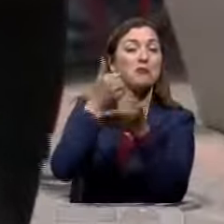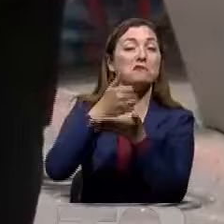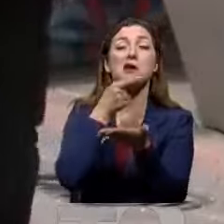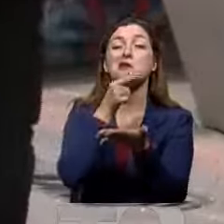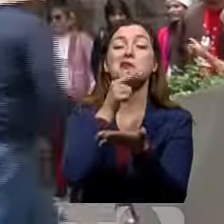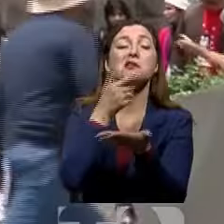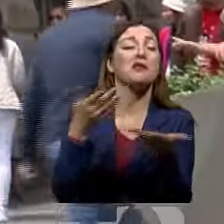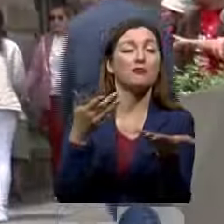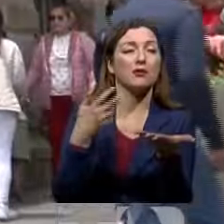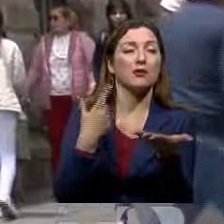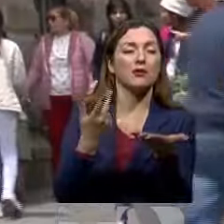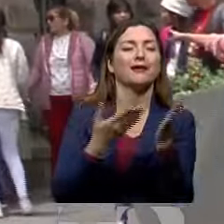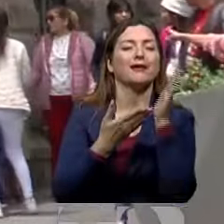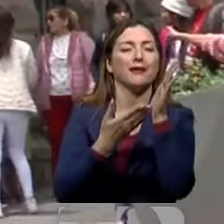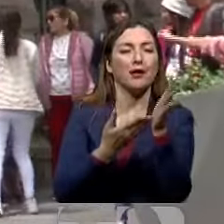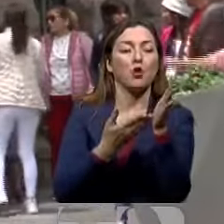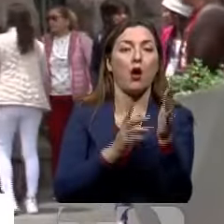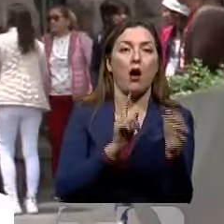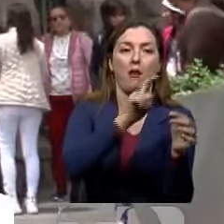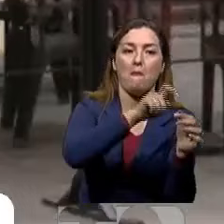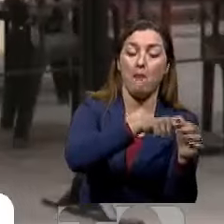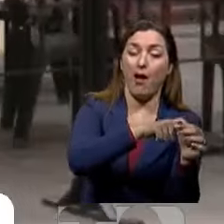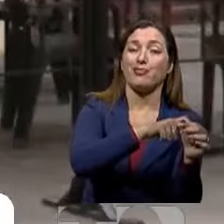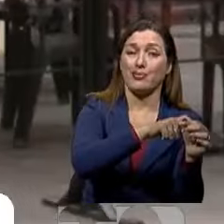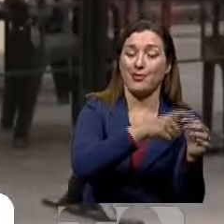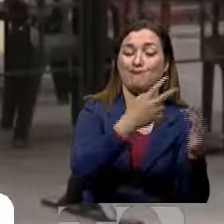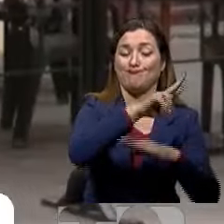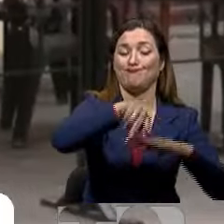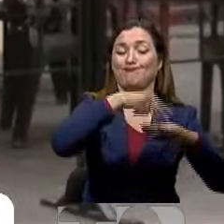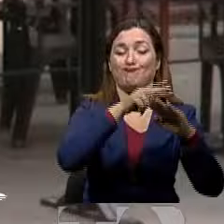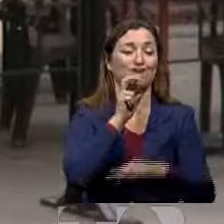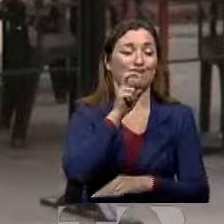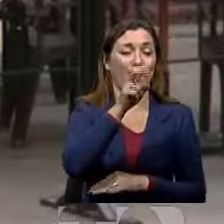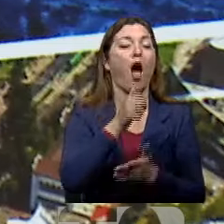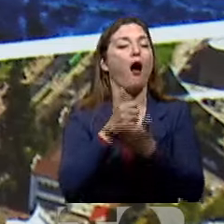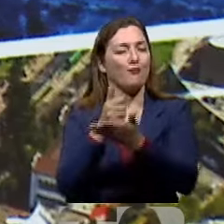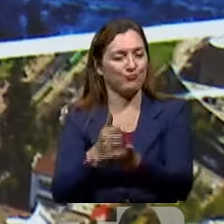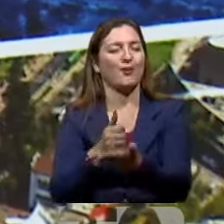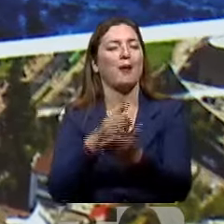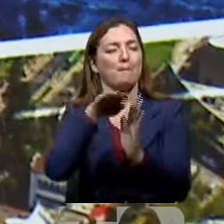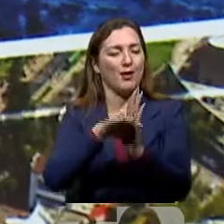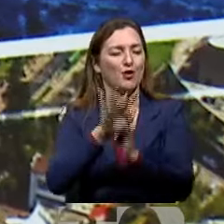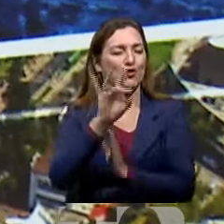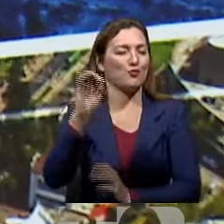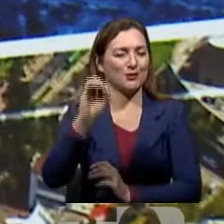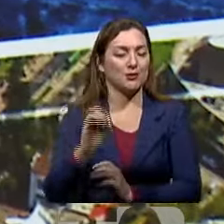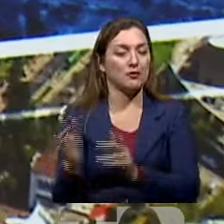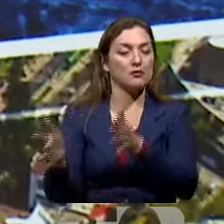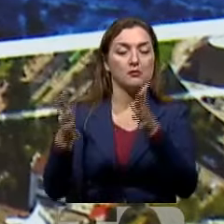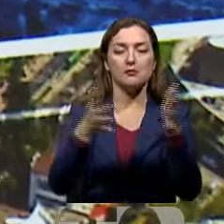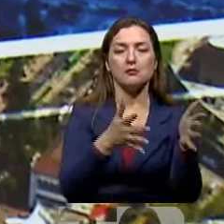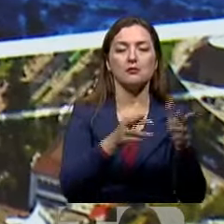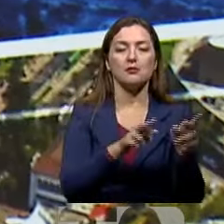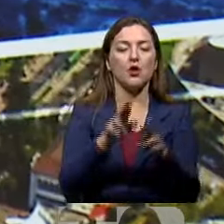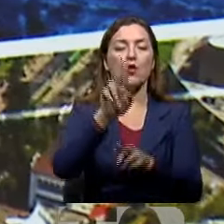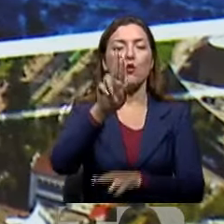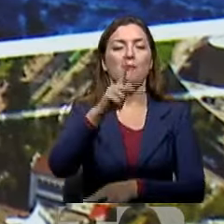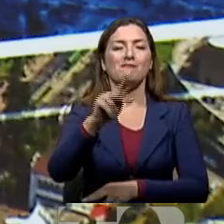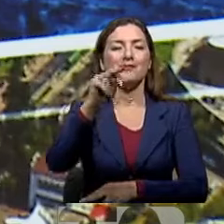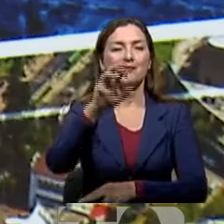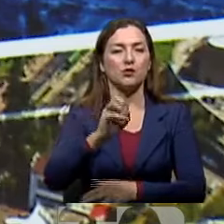de esta medida los establecimientos registrados en el Registro Nacional de Turismo. El río Upano en la provincia de